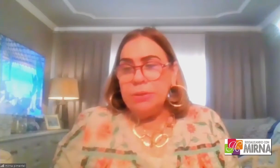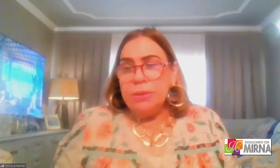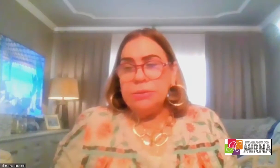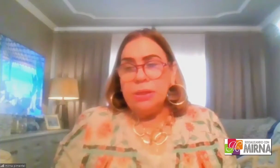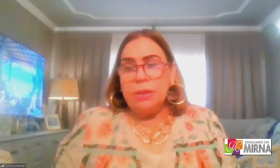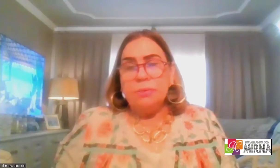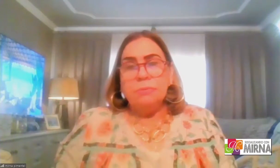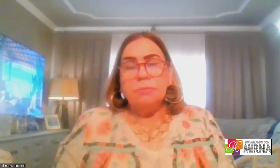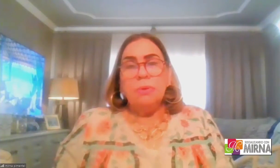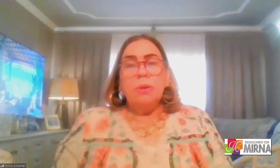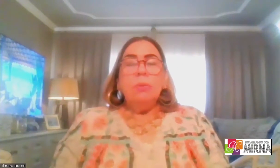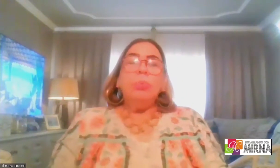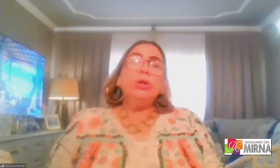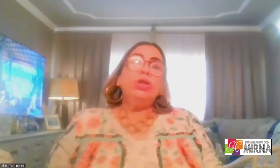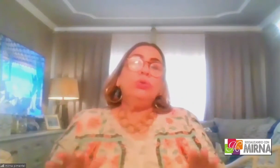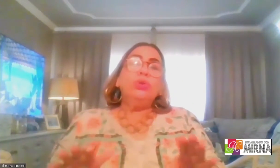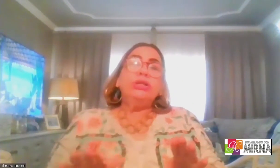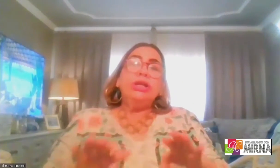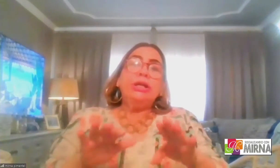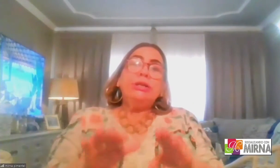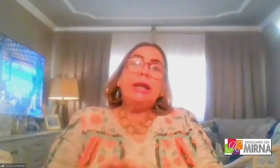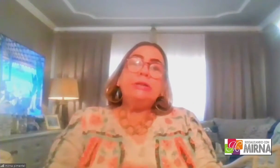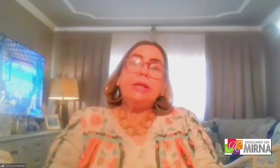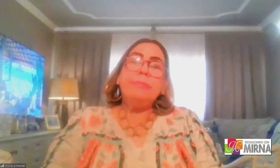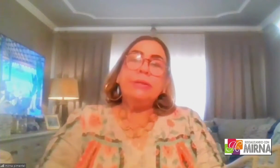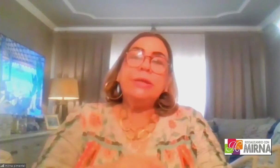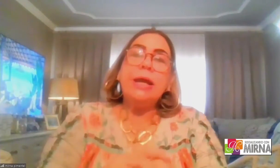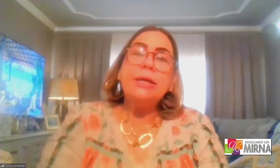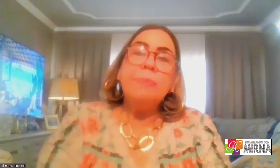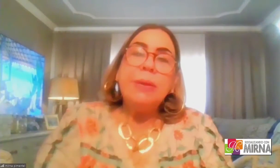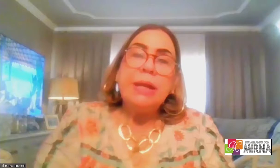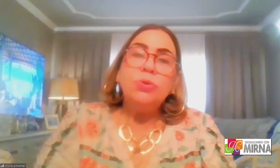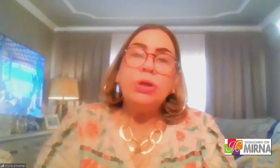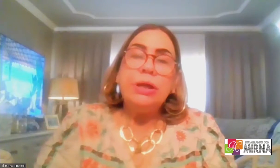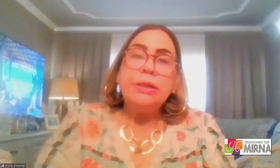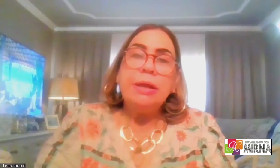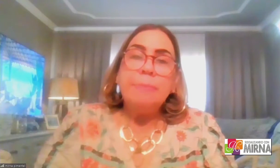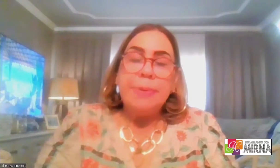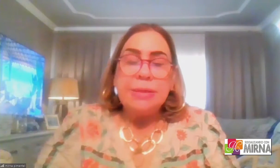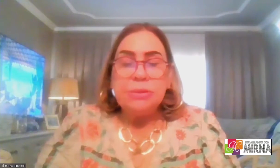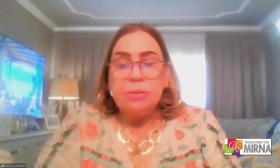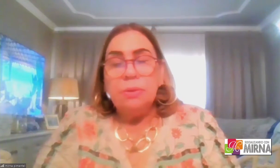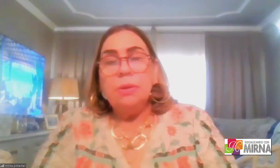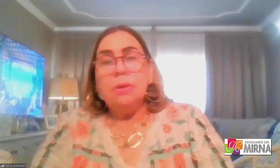20 yo mandé ese link. Pues usted tiene que estar a las 3:20 ahí esperando que le